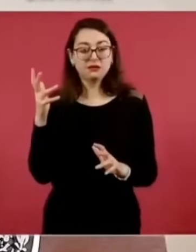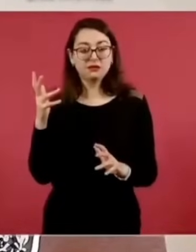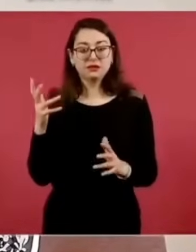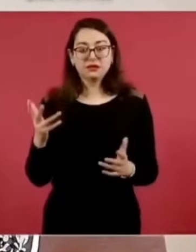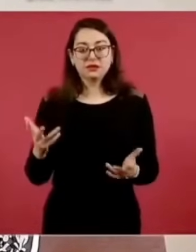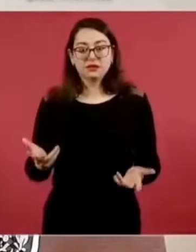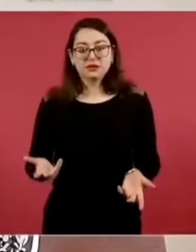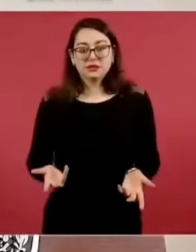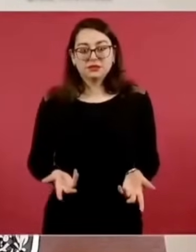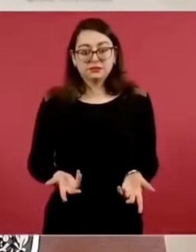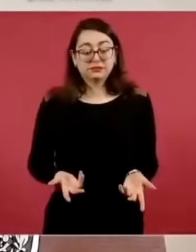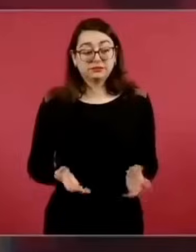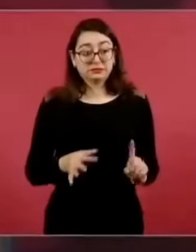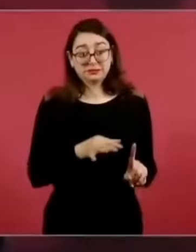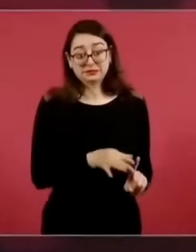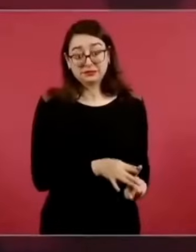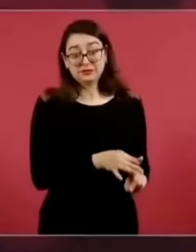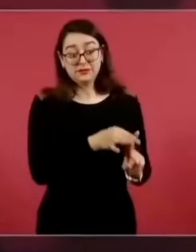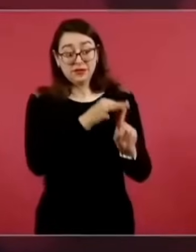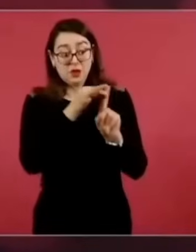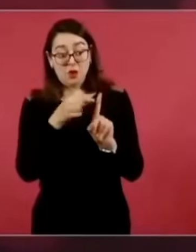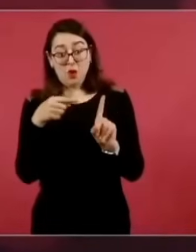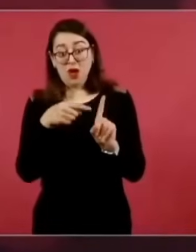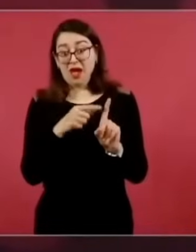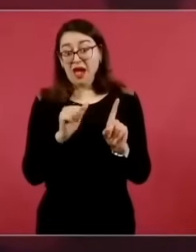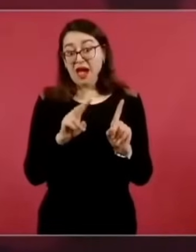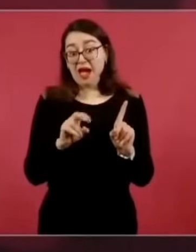Ávila Camacho. Entonces,